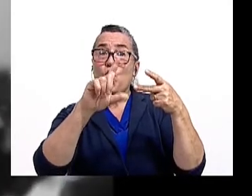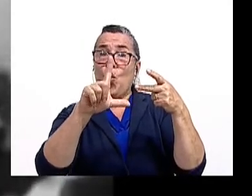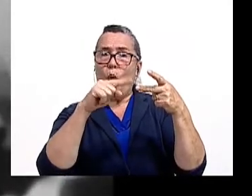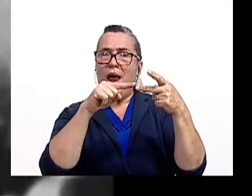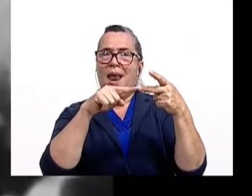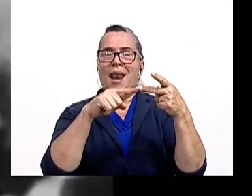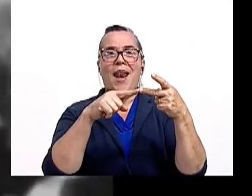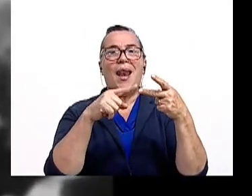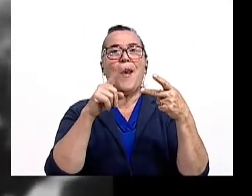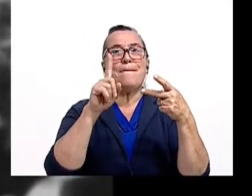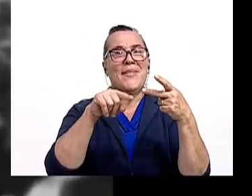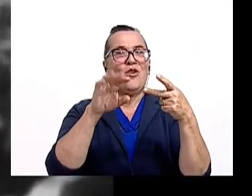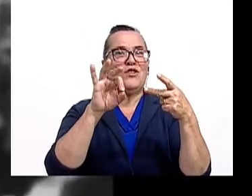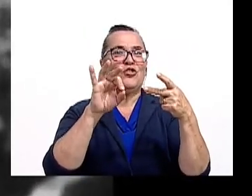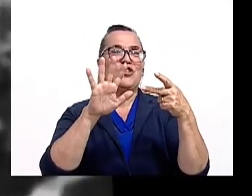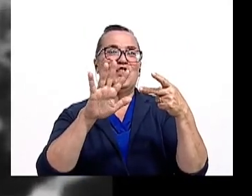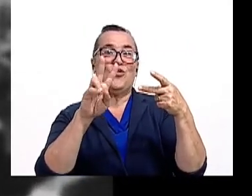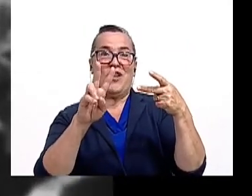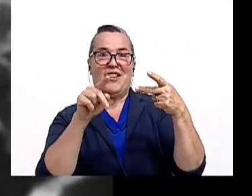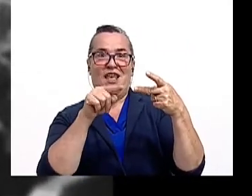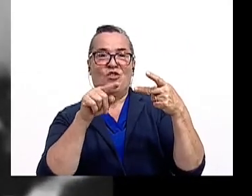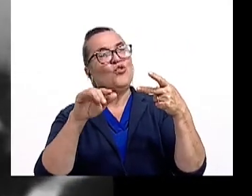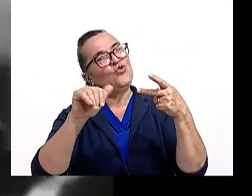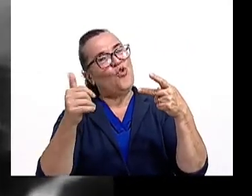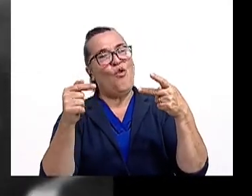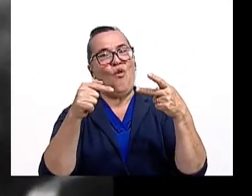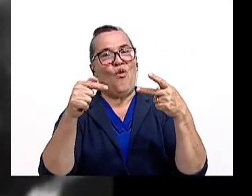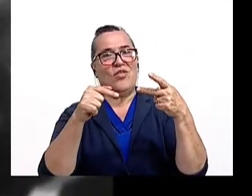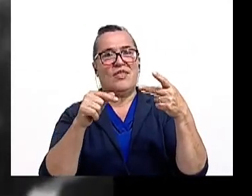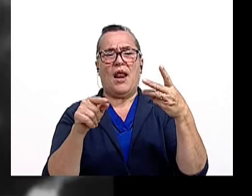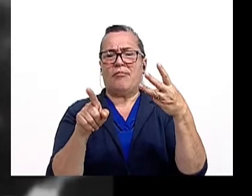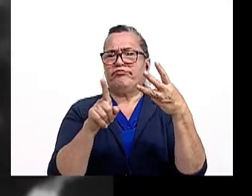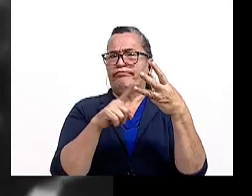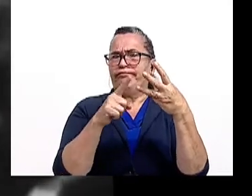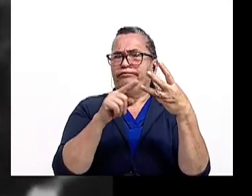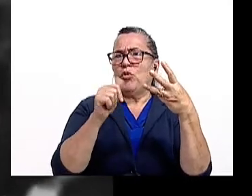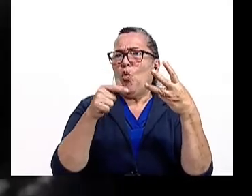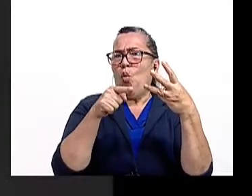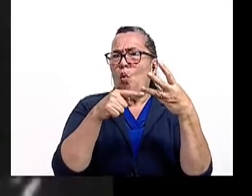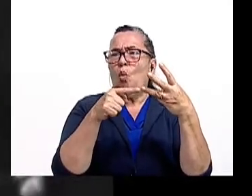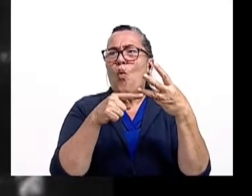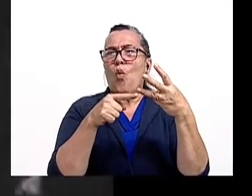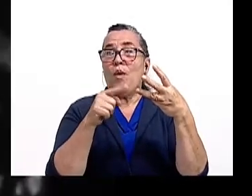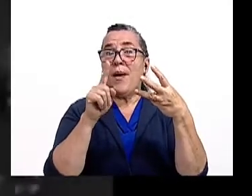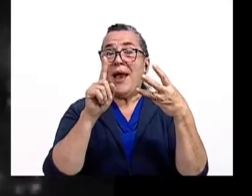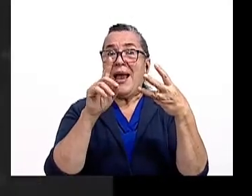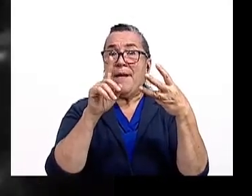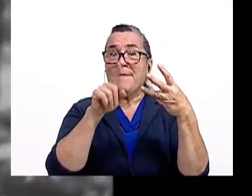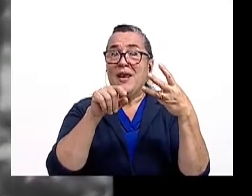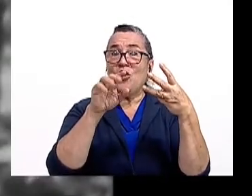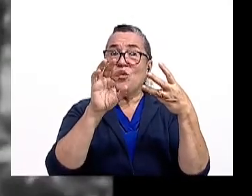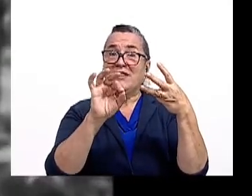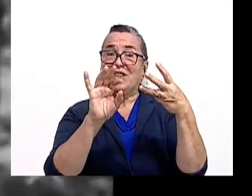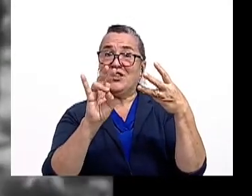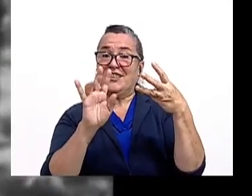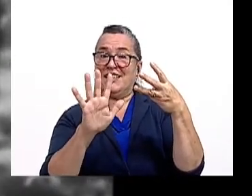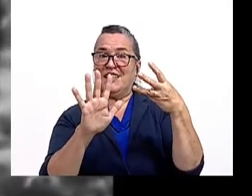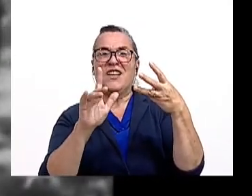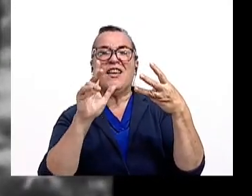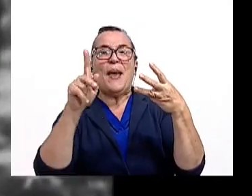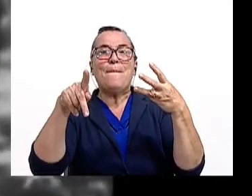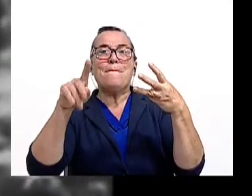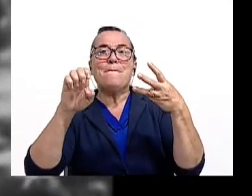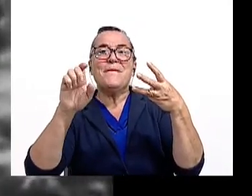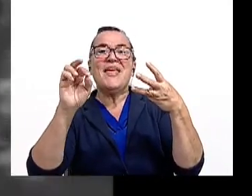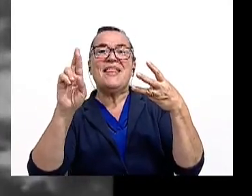en 1952. También hubo una en el 75 con Peter